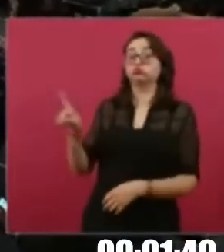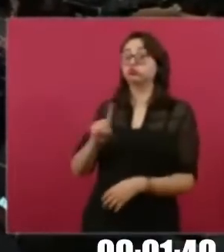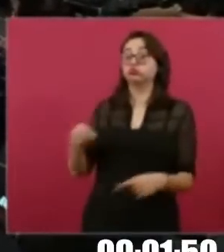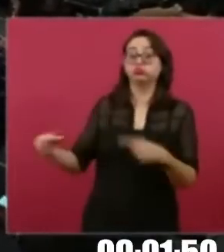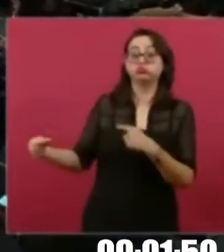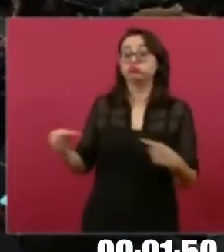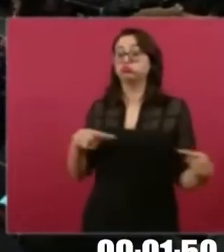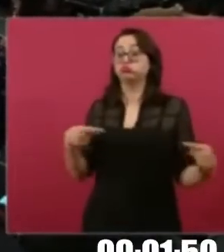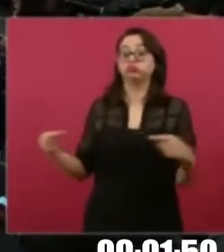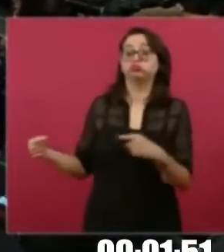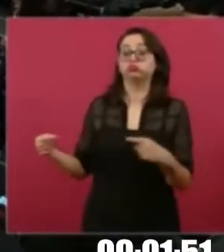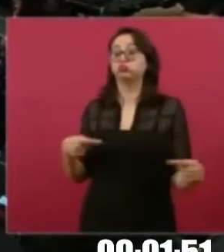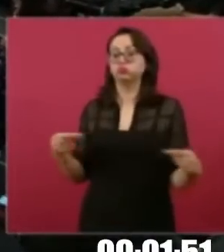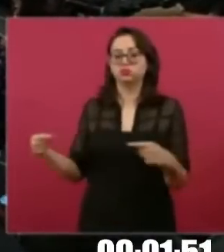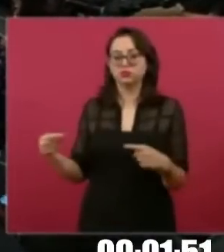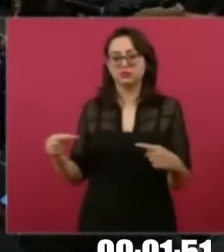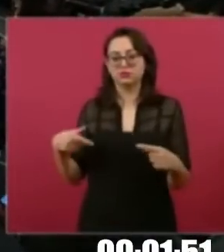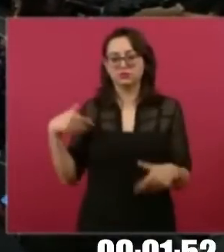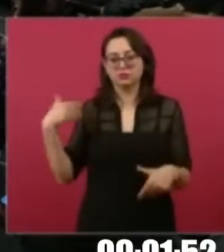se descargaron